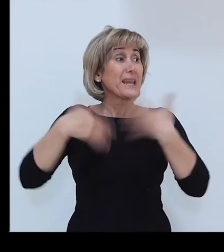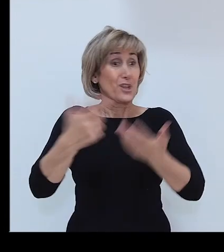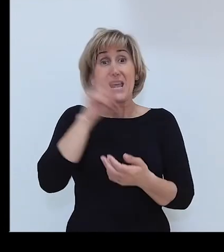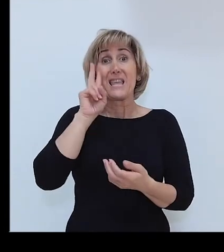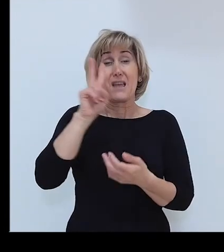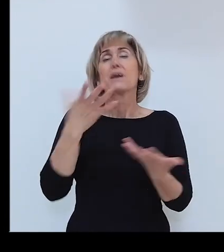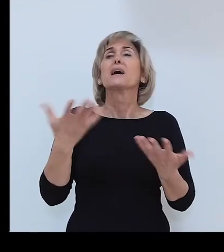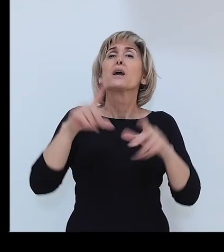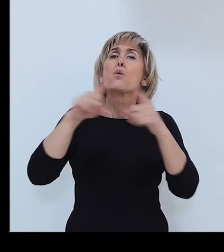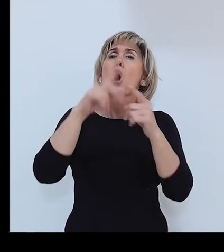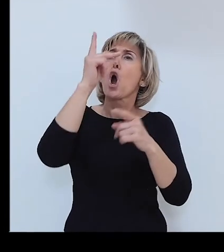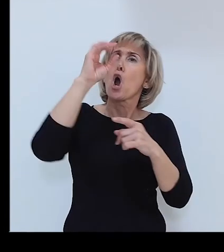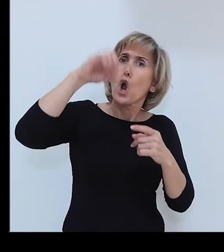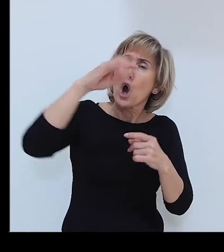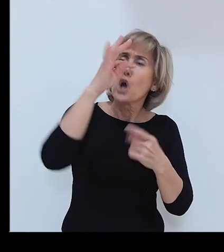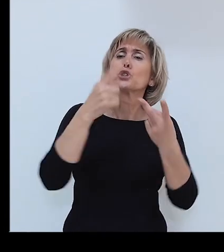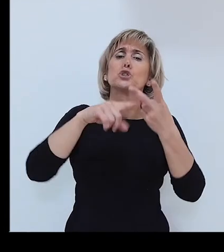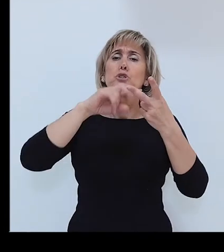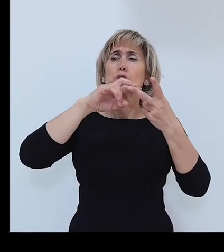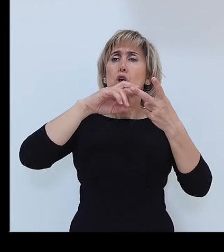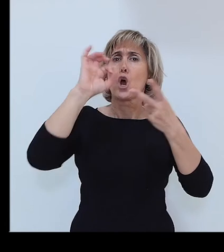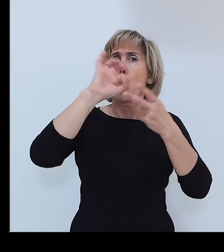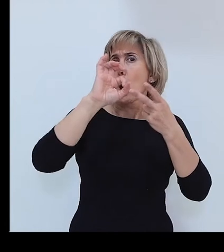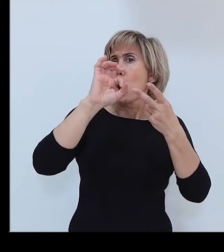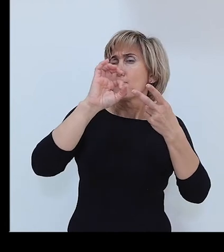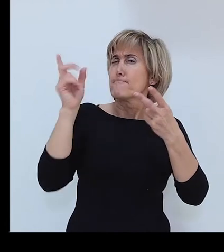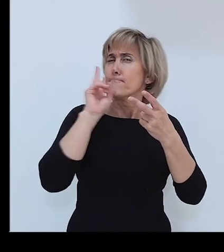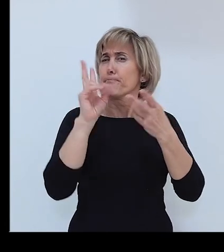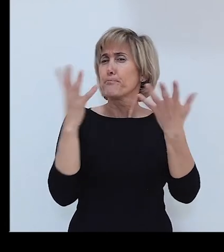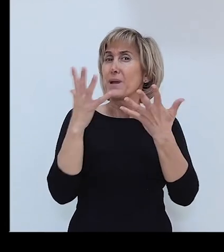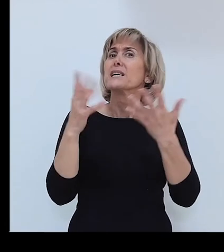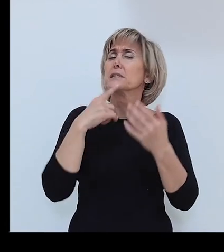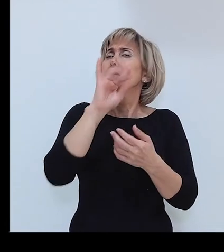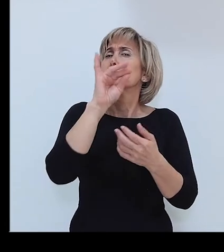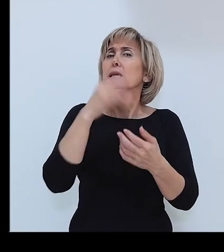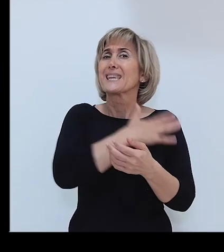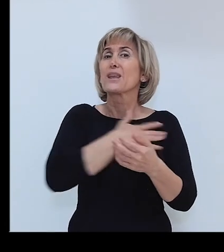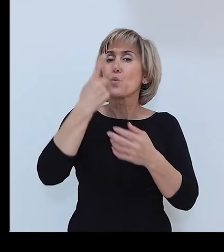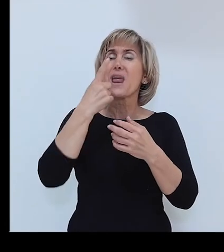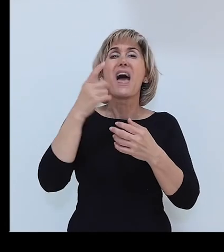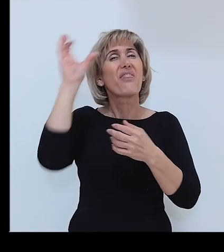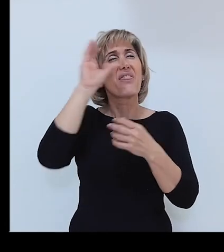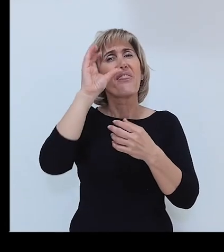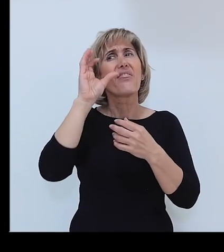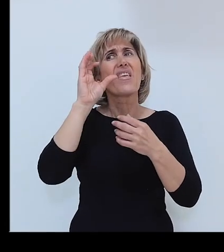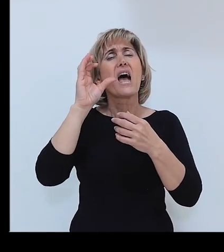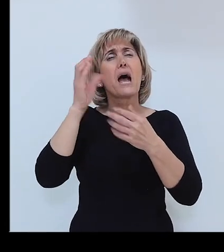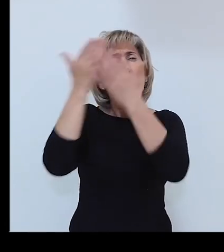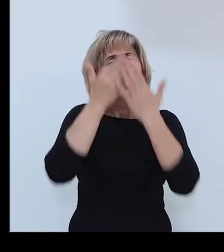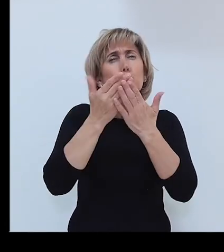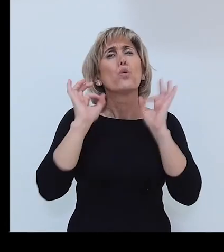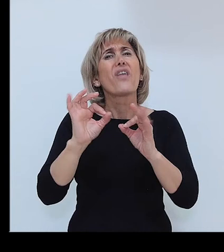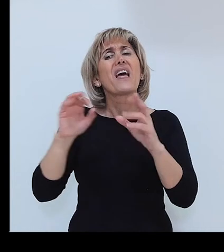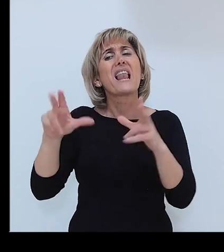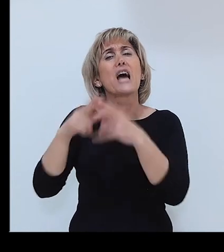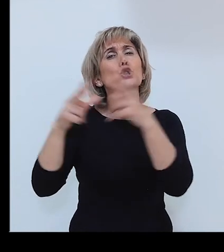ella también como los coetáneos, como Comte y como sus coetáneos, ella sí quiere crear una